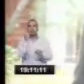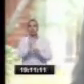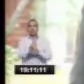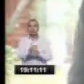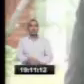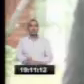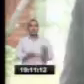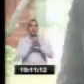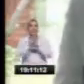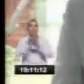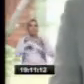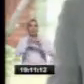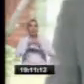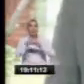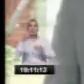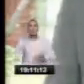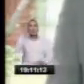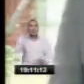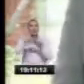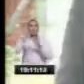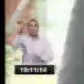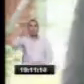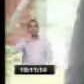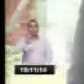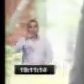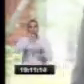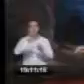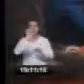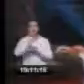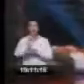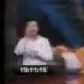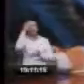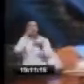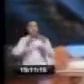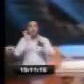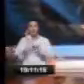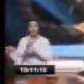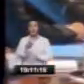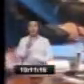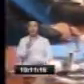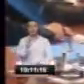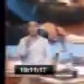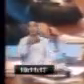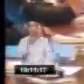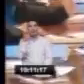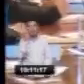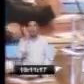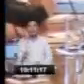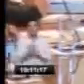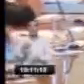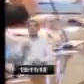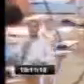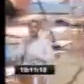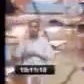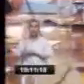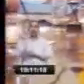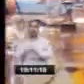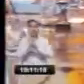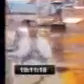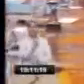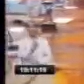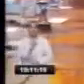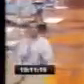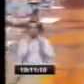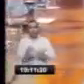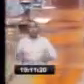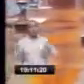desarrollo y la banca de inversión en general sobre lo que está haciendo el país. Durante el encuentro se ratificó el compromiso de esa institución financiera por ampliar